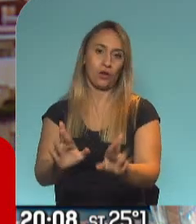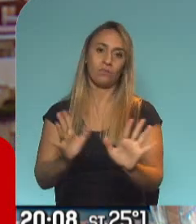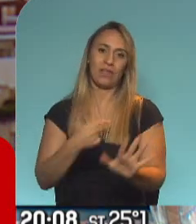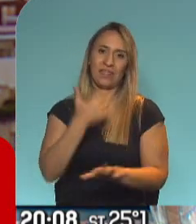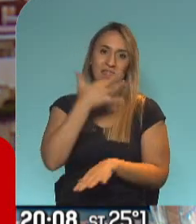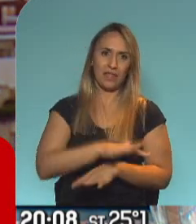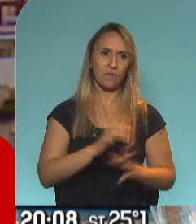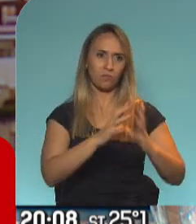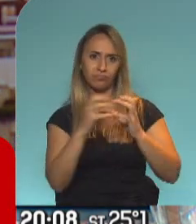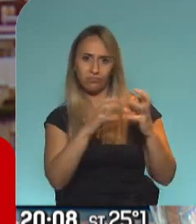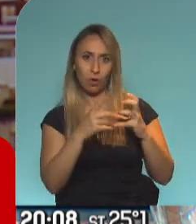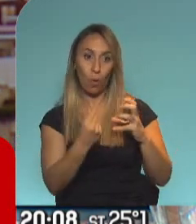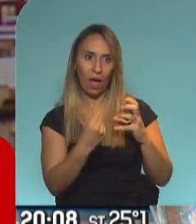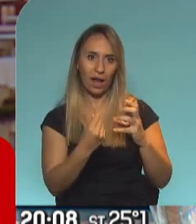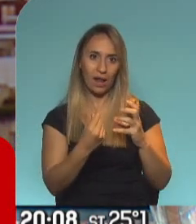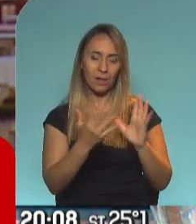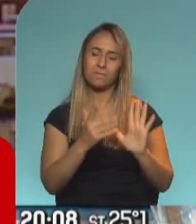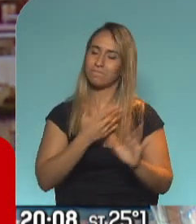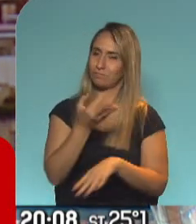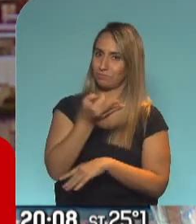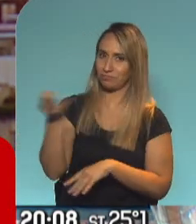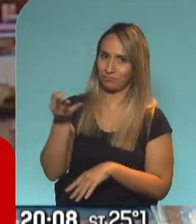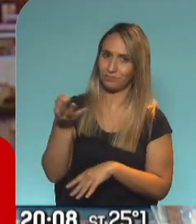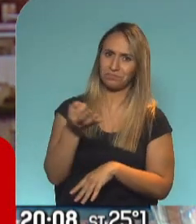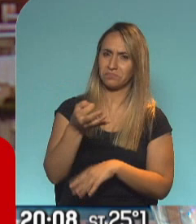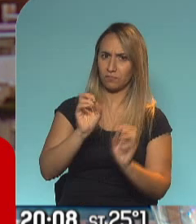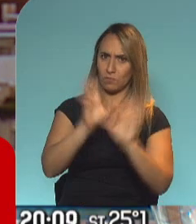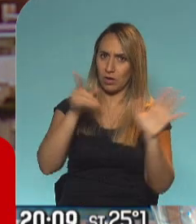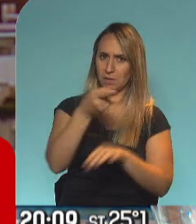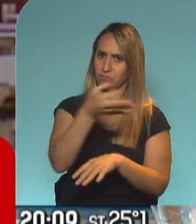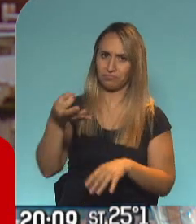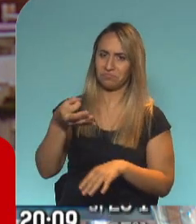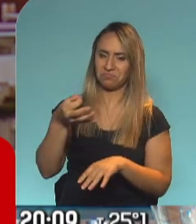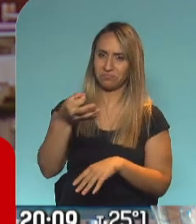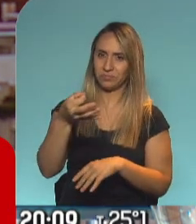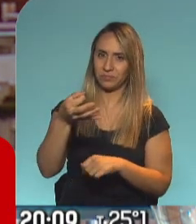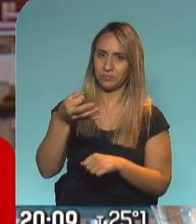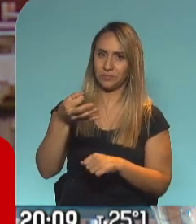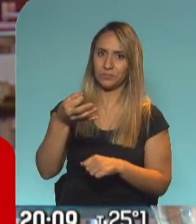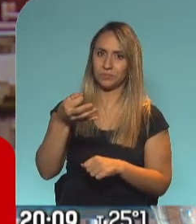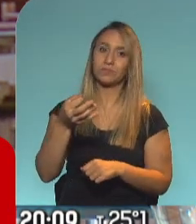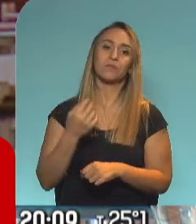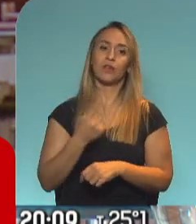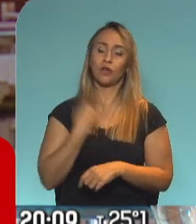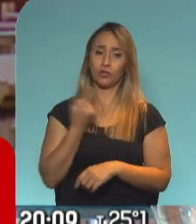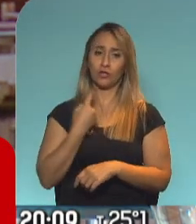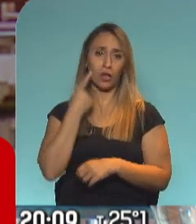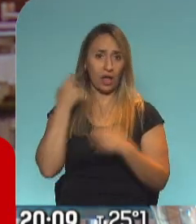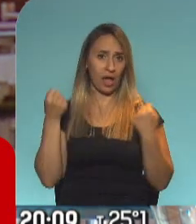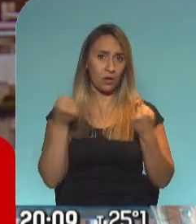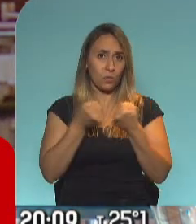bases, ¿no? Sí, efectivamente, lo interpretaste muy bien. Nosotros adherimos